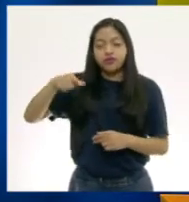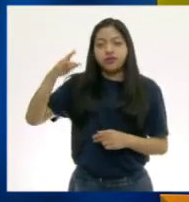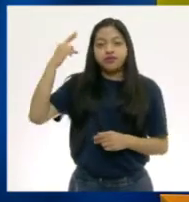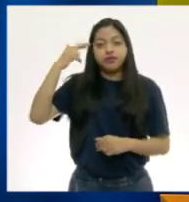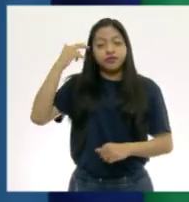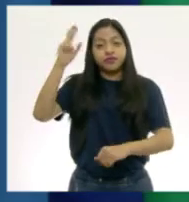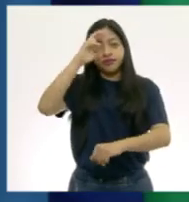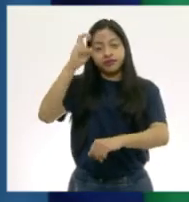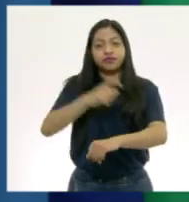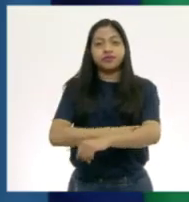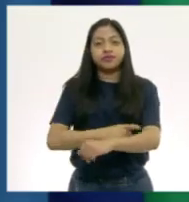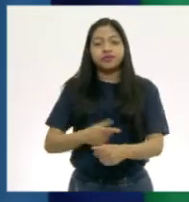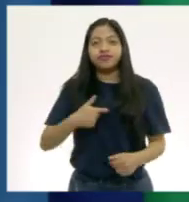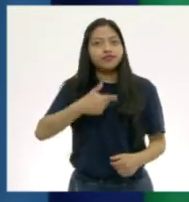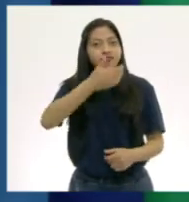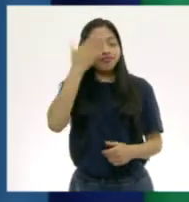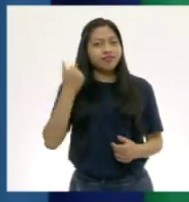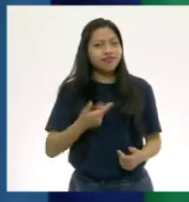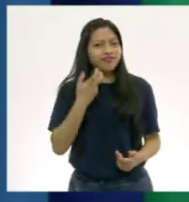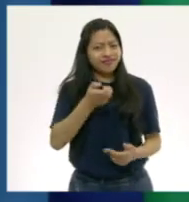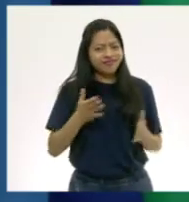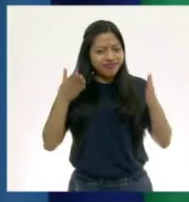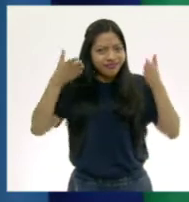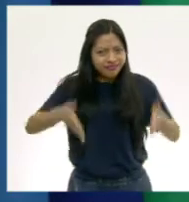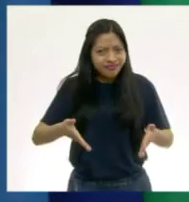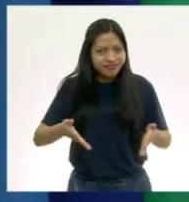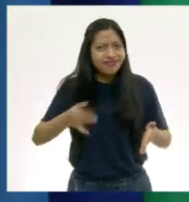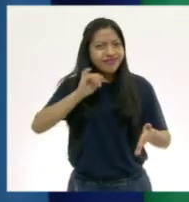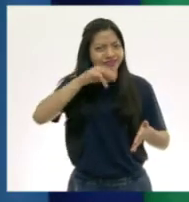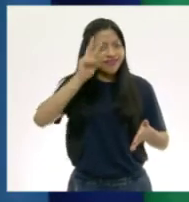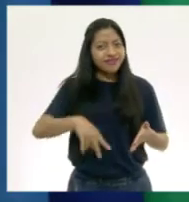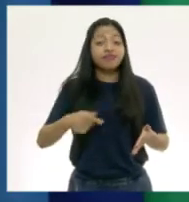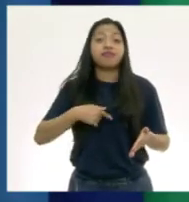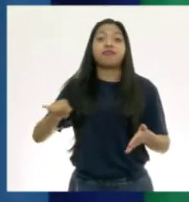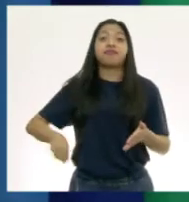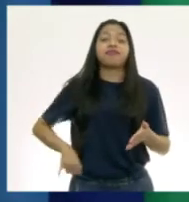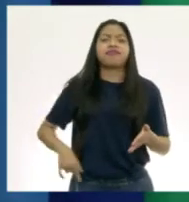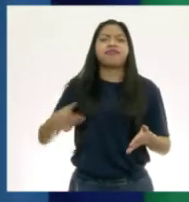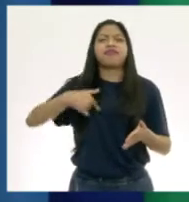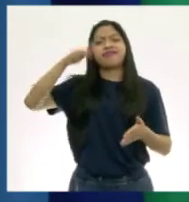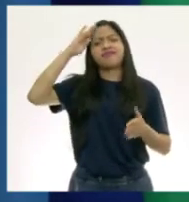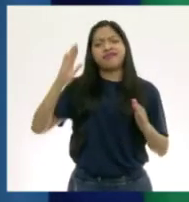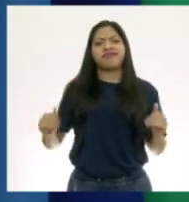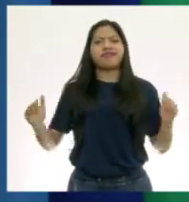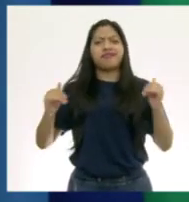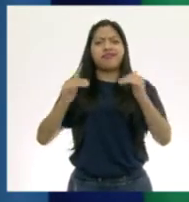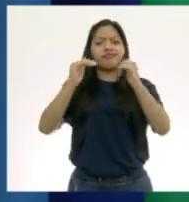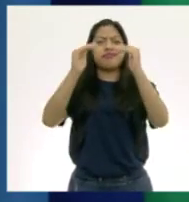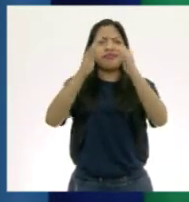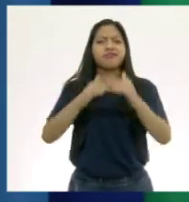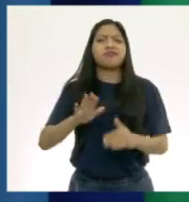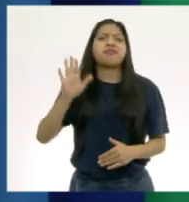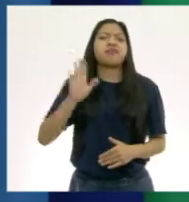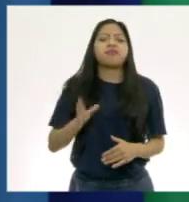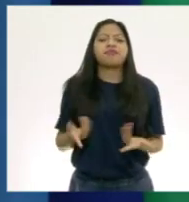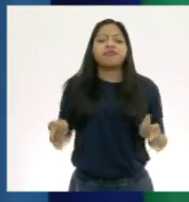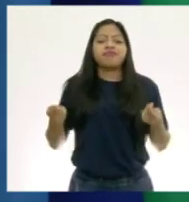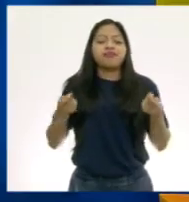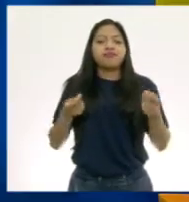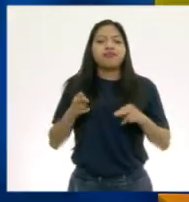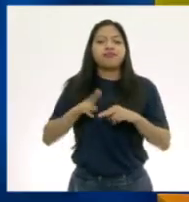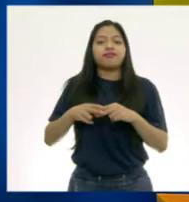La verdad es que no tenía la menor idea, pero es muy interesante. Pensé que eran algo así como el palacio desde donde ellos gobernaban.